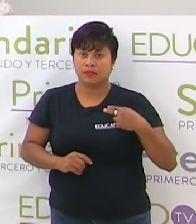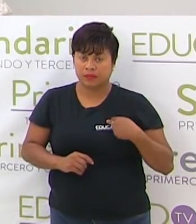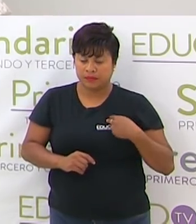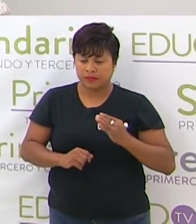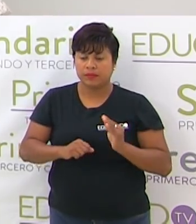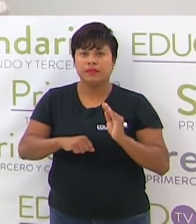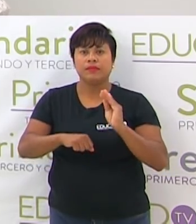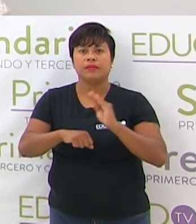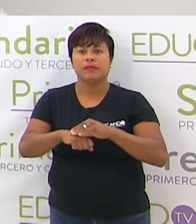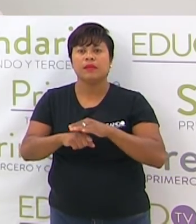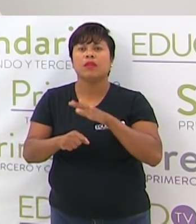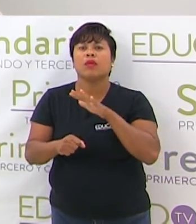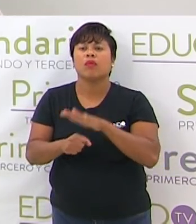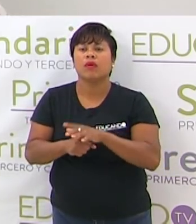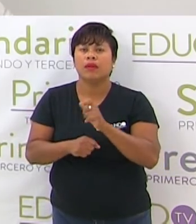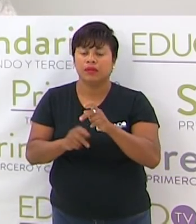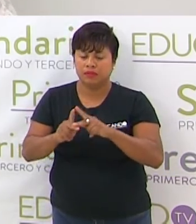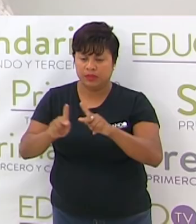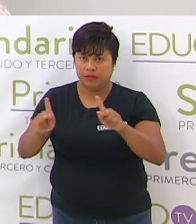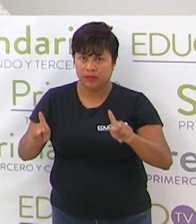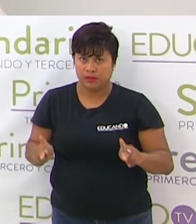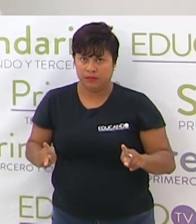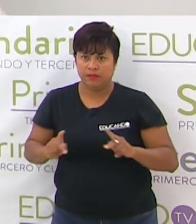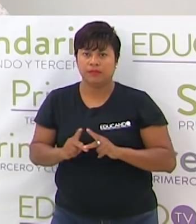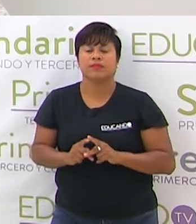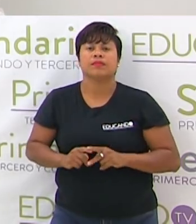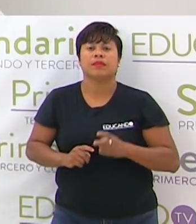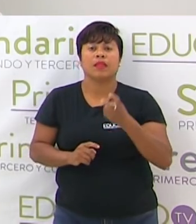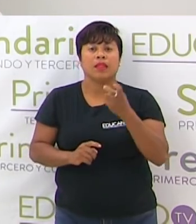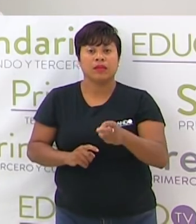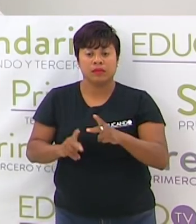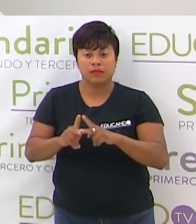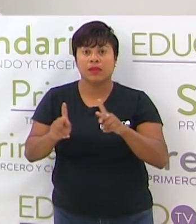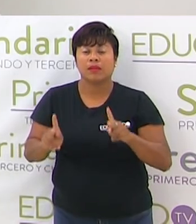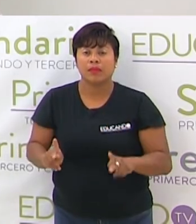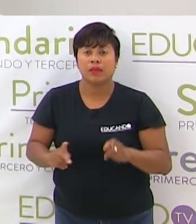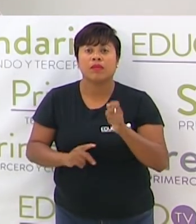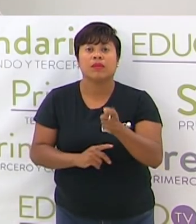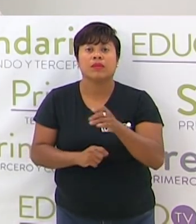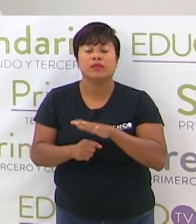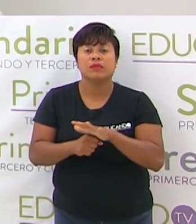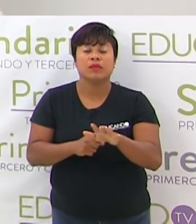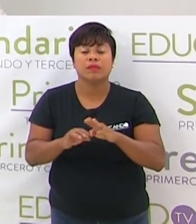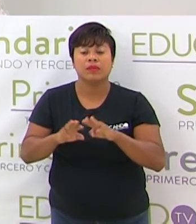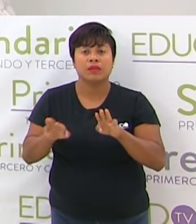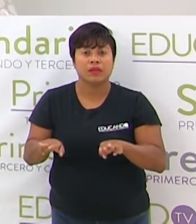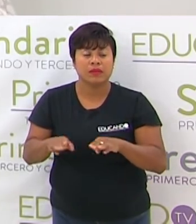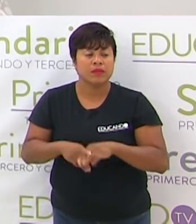vamos a poner cuál es su medida. El perímetro sería de